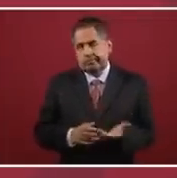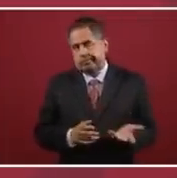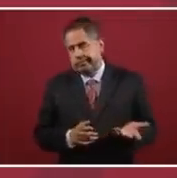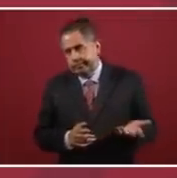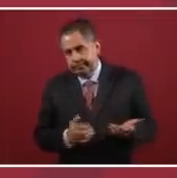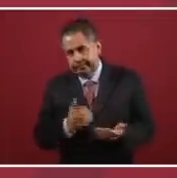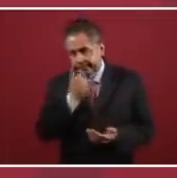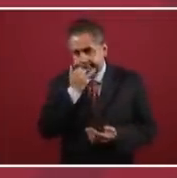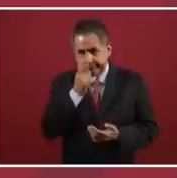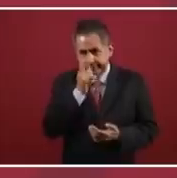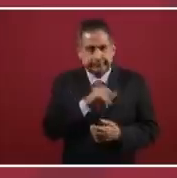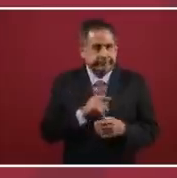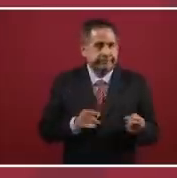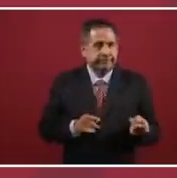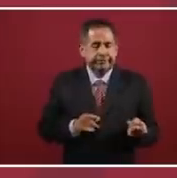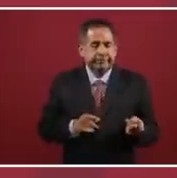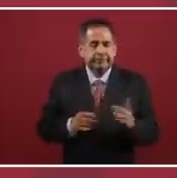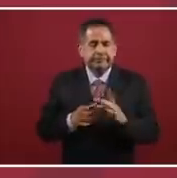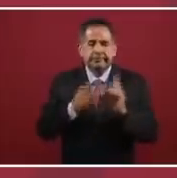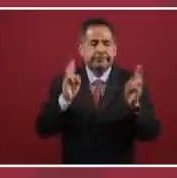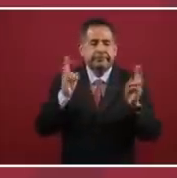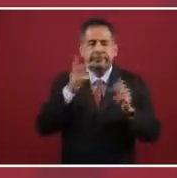eufemísticamente le llamaron